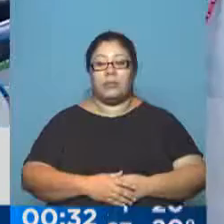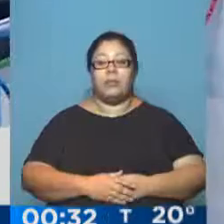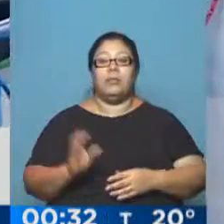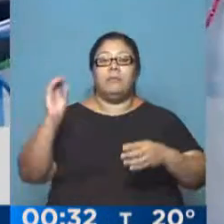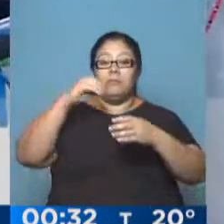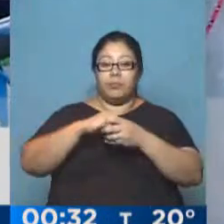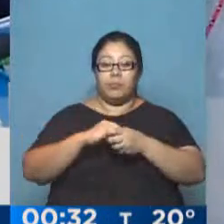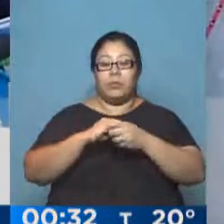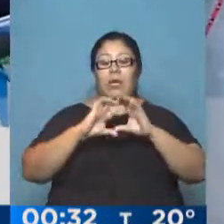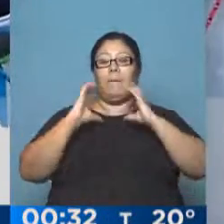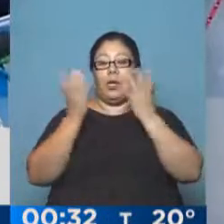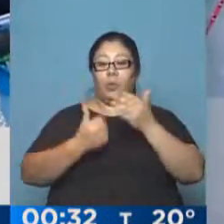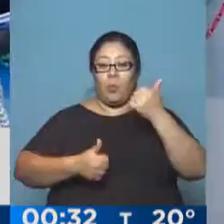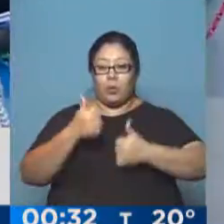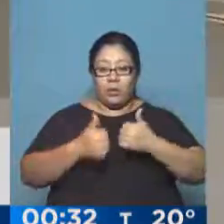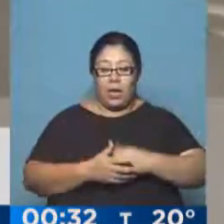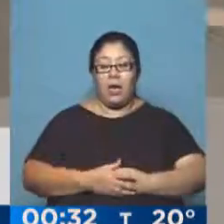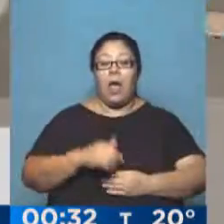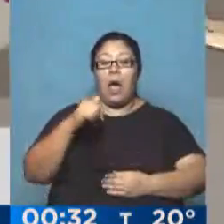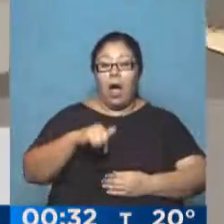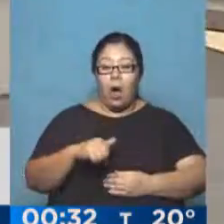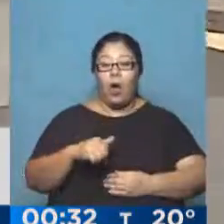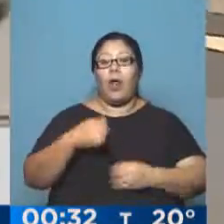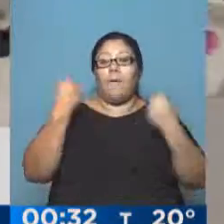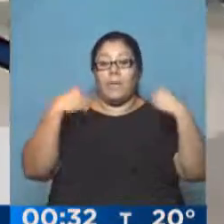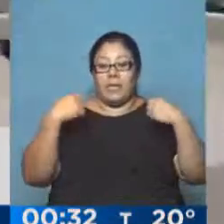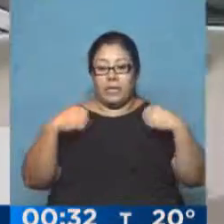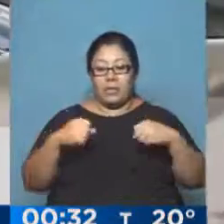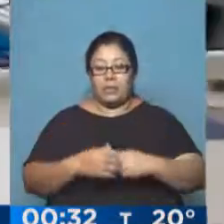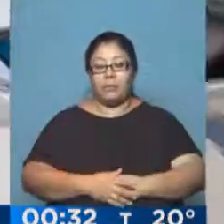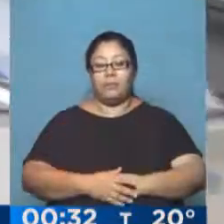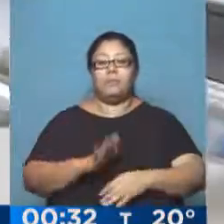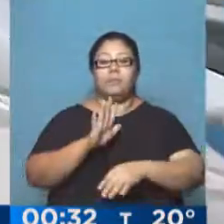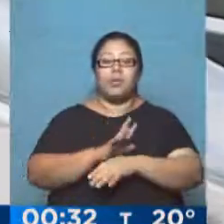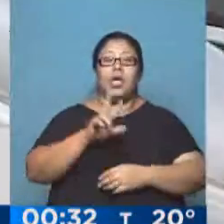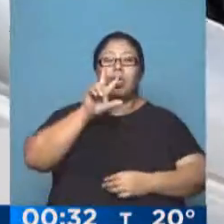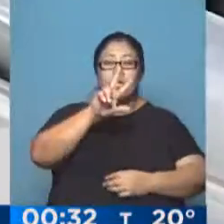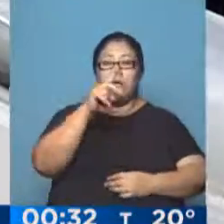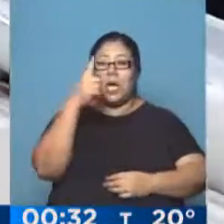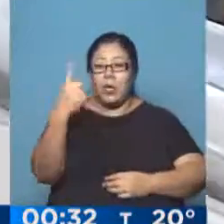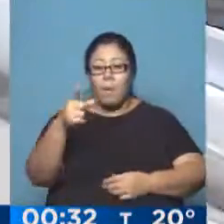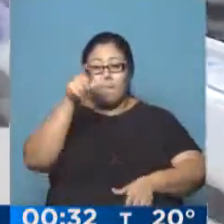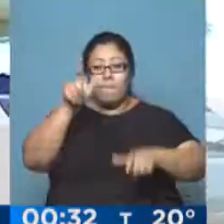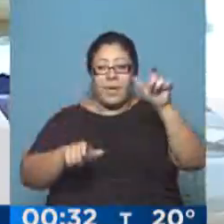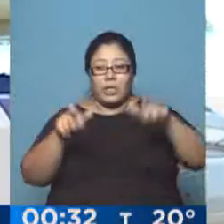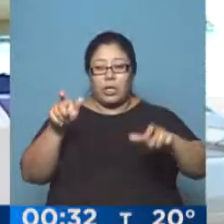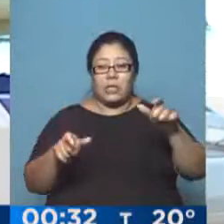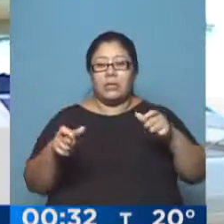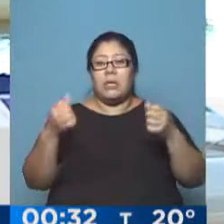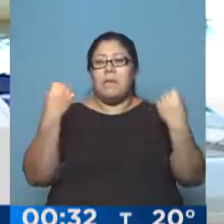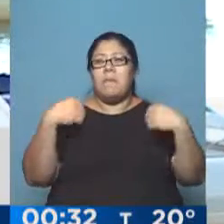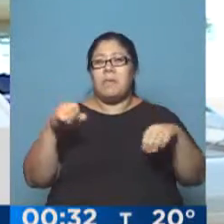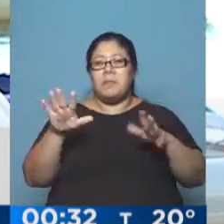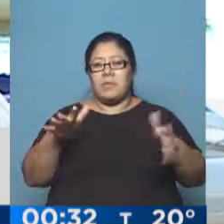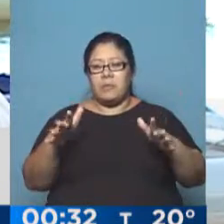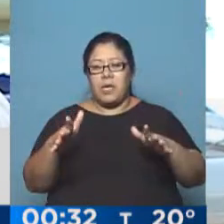ellos camino a la Olimpiada de Río, acá en Buenos Aires. Tenemos 81 tripulaciones de prácticamente 29